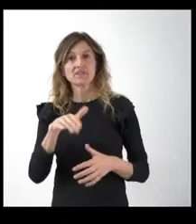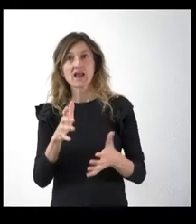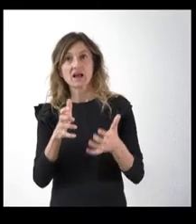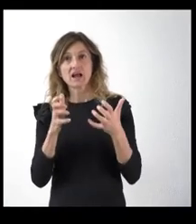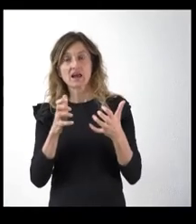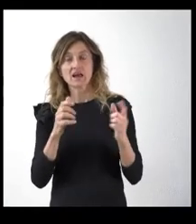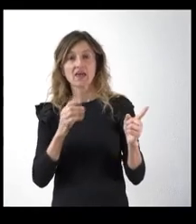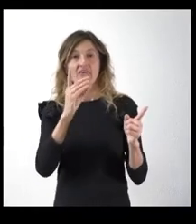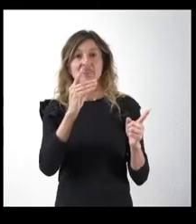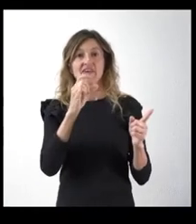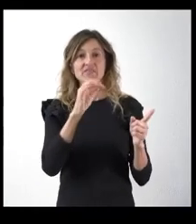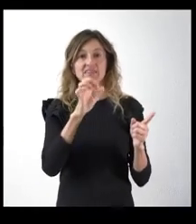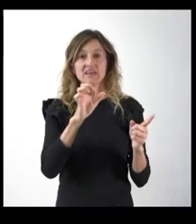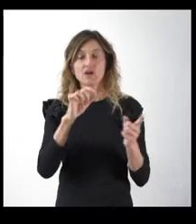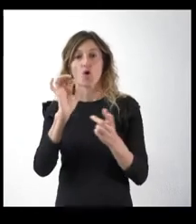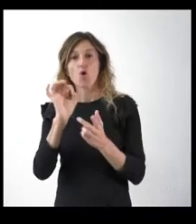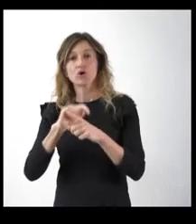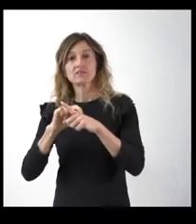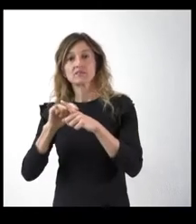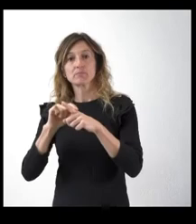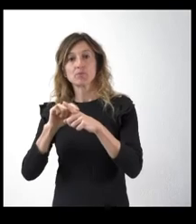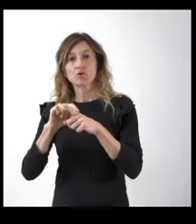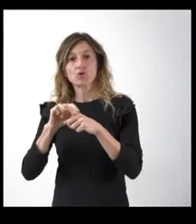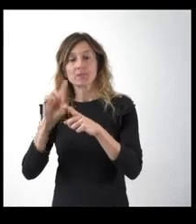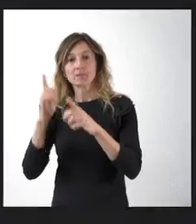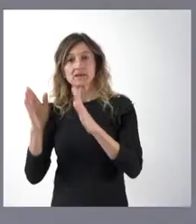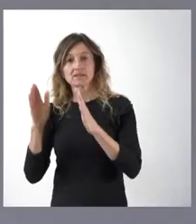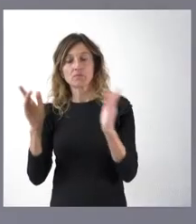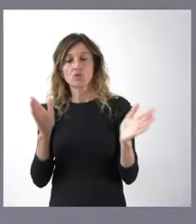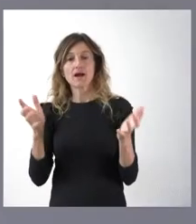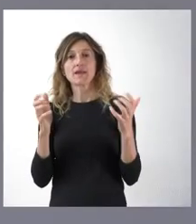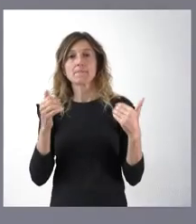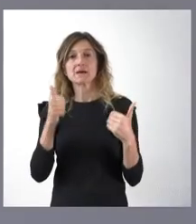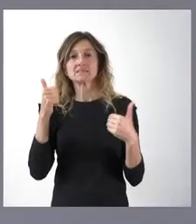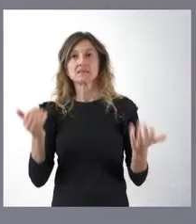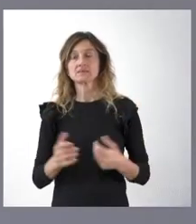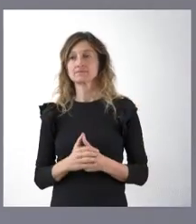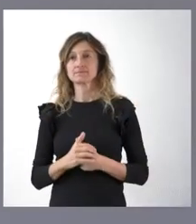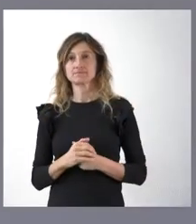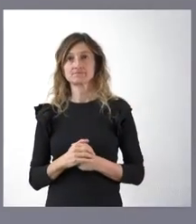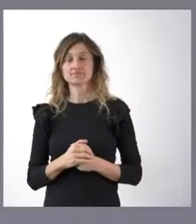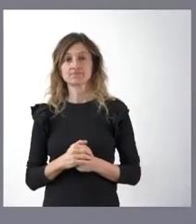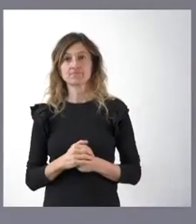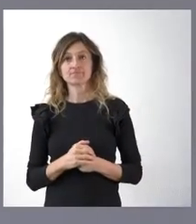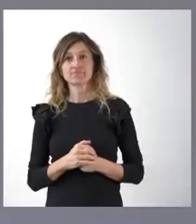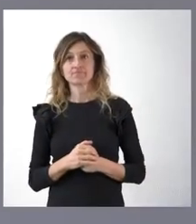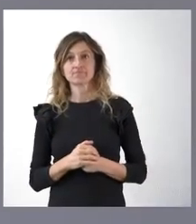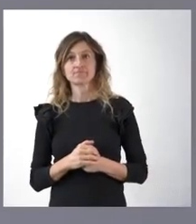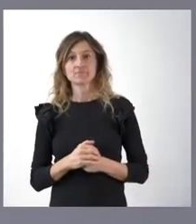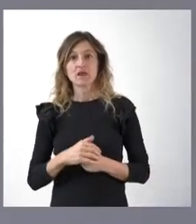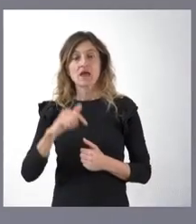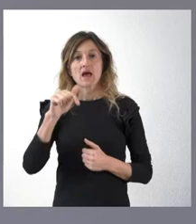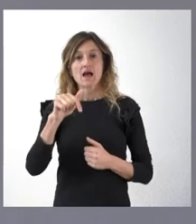los que deflacten o los que bajen el tipo en el primer tramo pues Mire yo creo que Aquí no se trata de entrar en